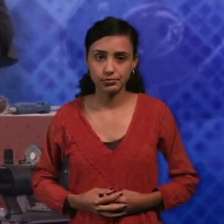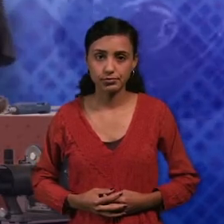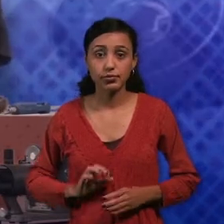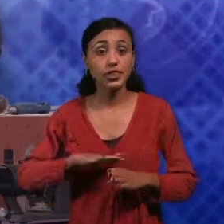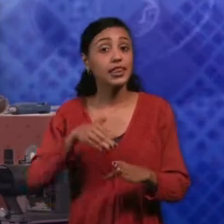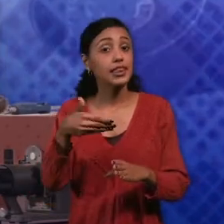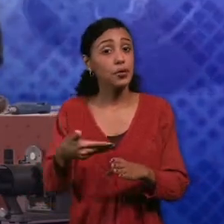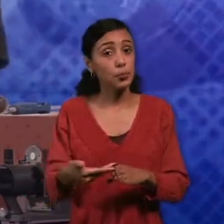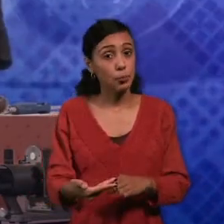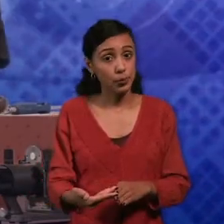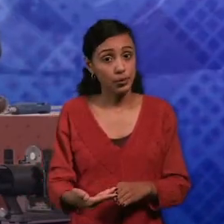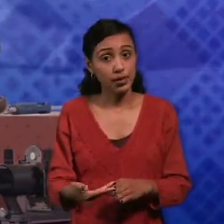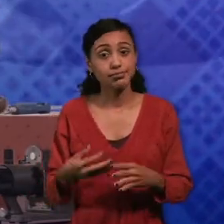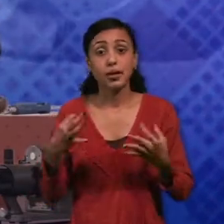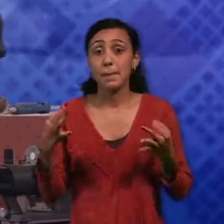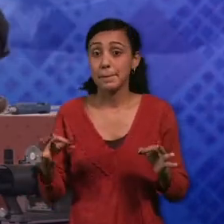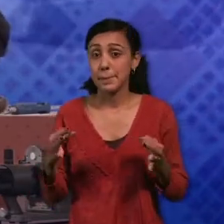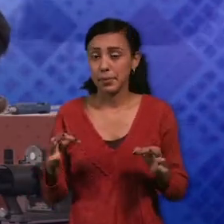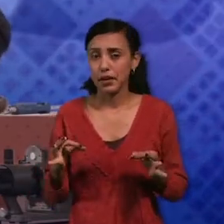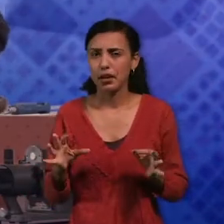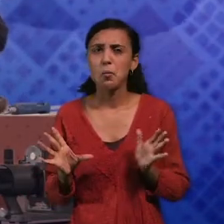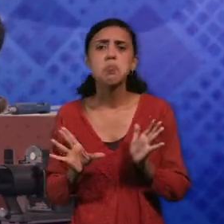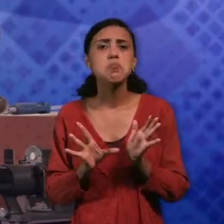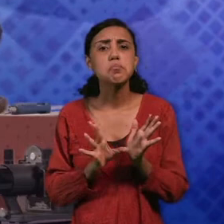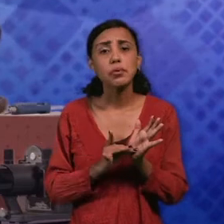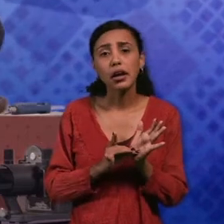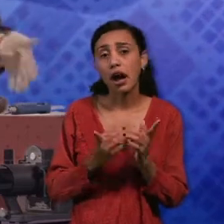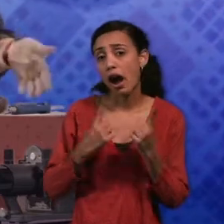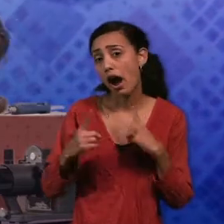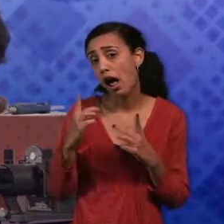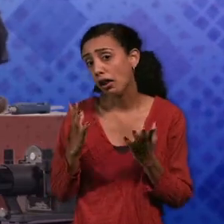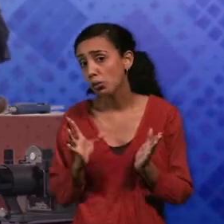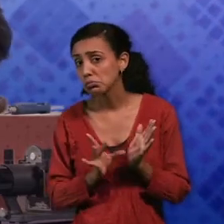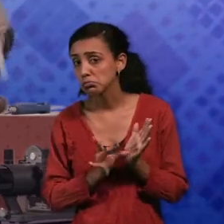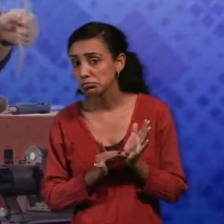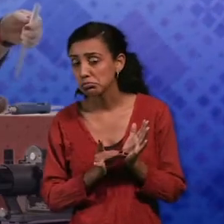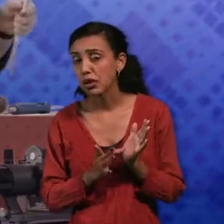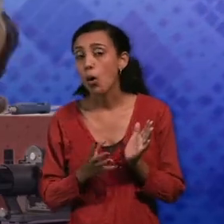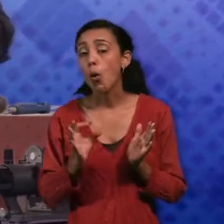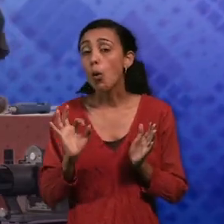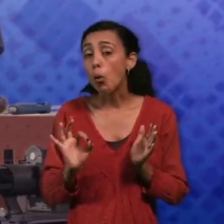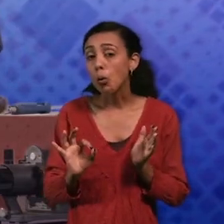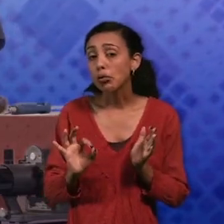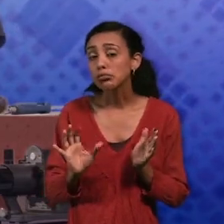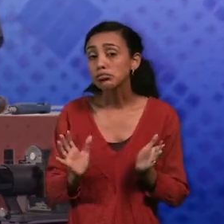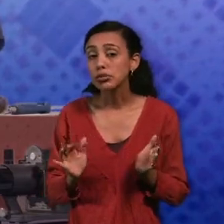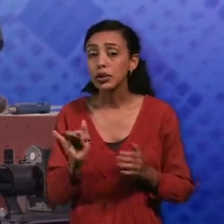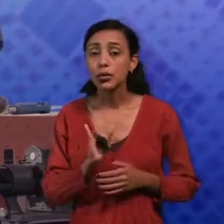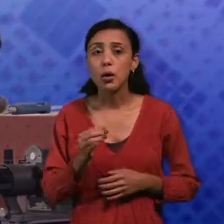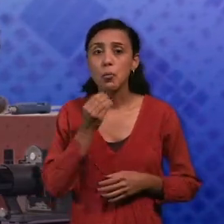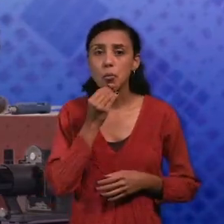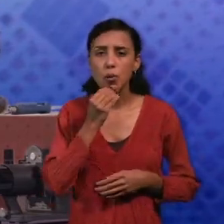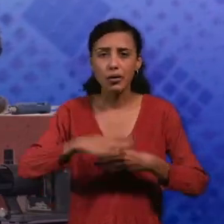Luego, el papel o se pega con algún tipo de cola, silicona o sencillamente le